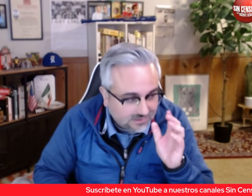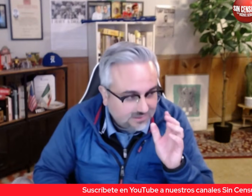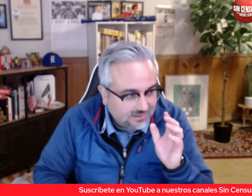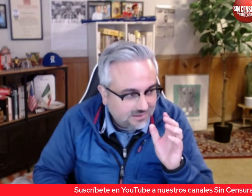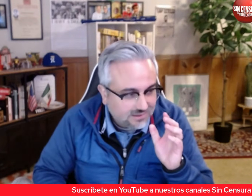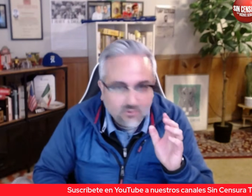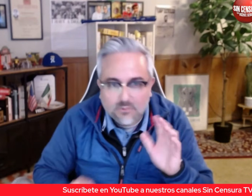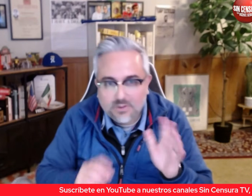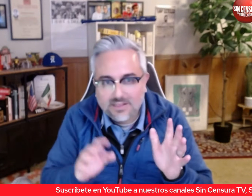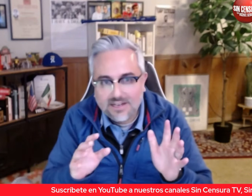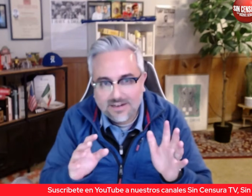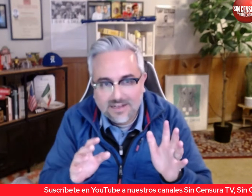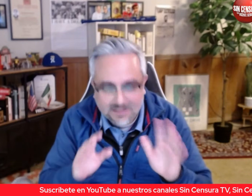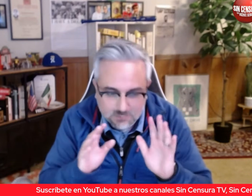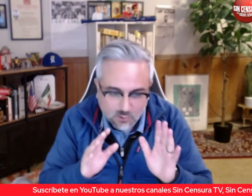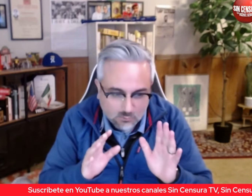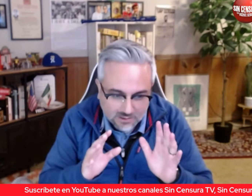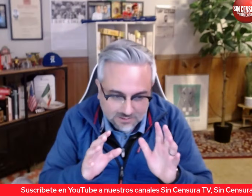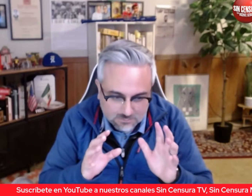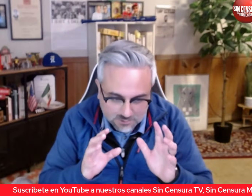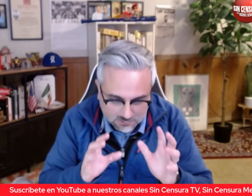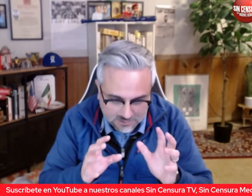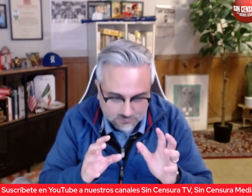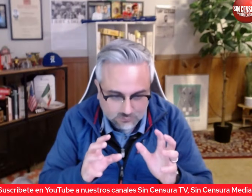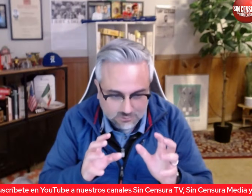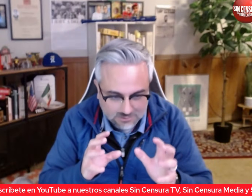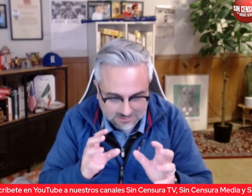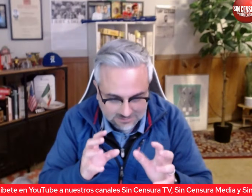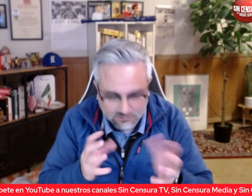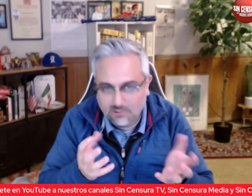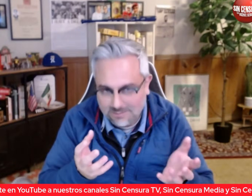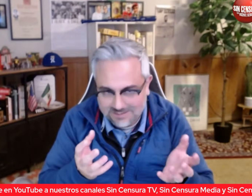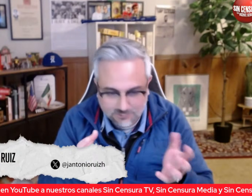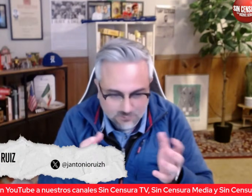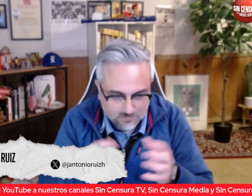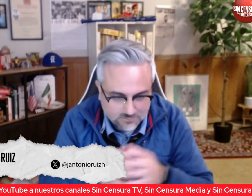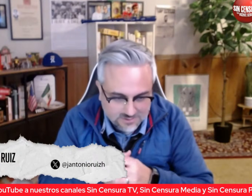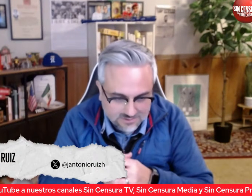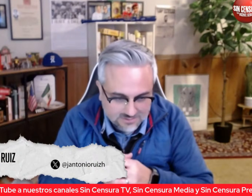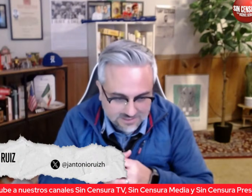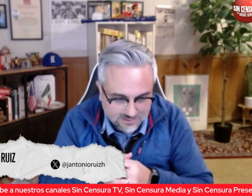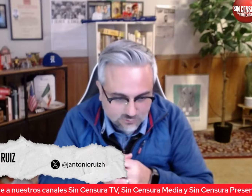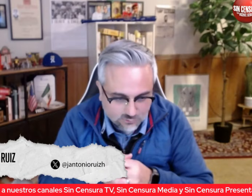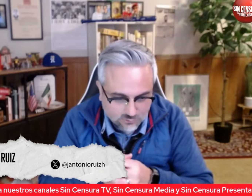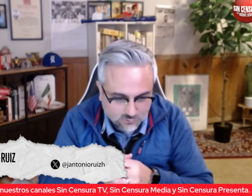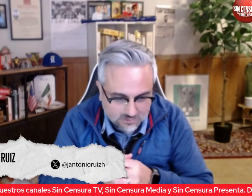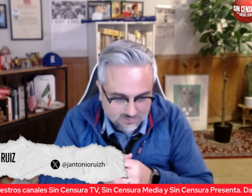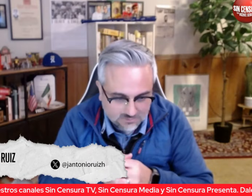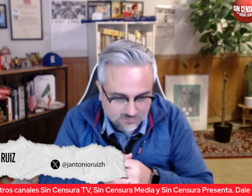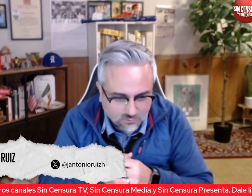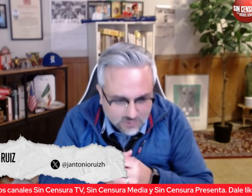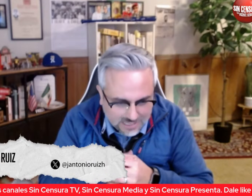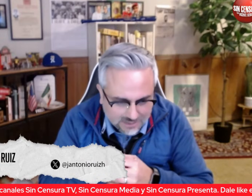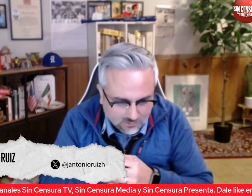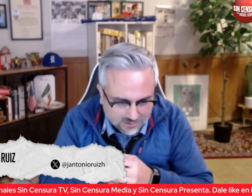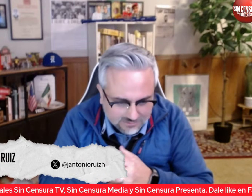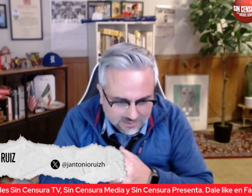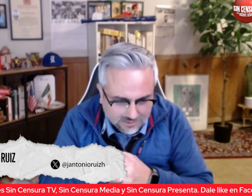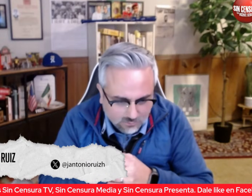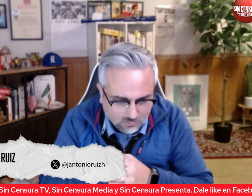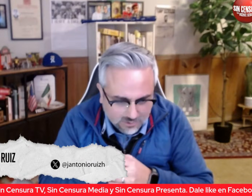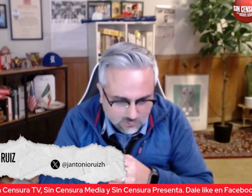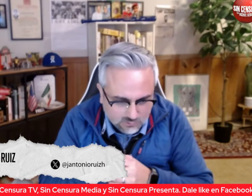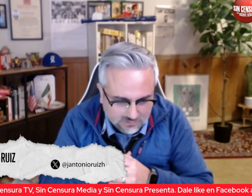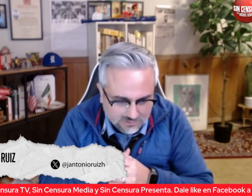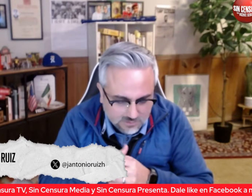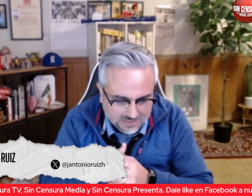palabra. Lo define la Real Academia como alguien perverso, de mala intención al maldito, ¿no? Dañadas costumbres, condenado y